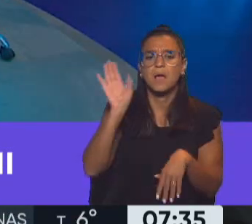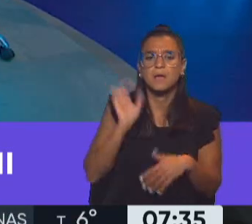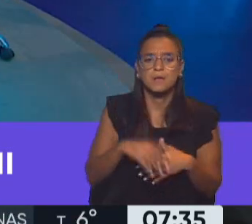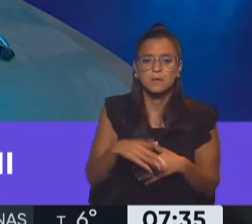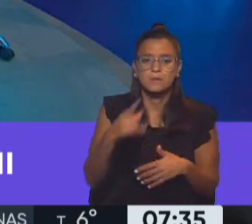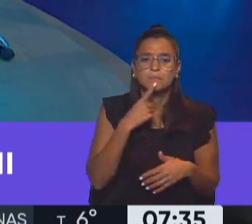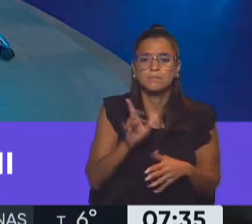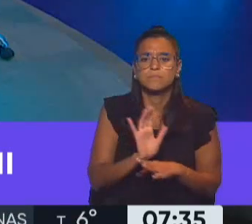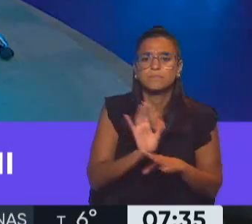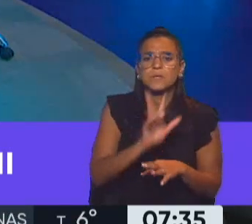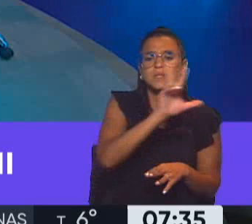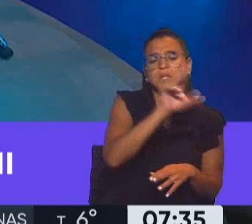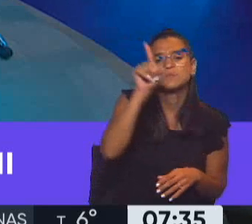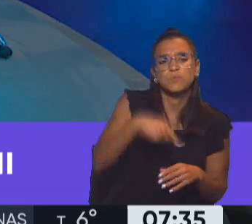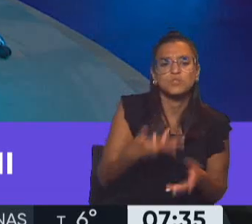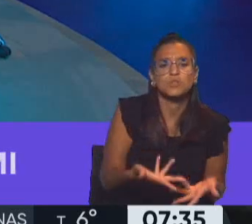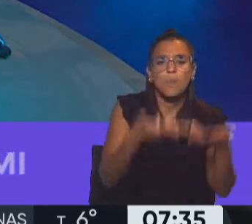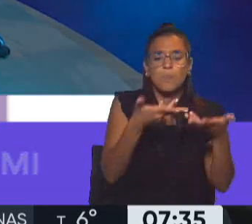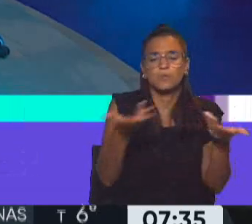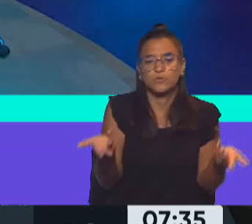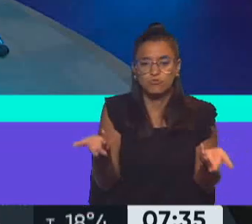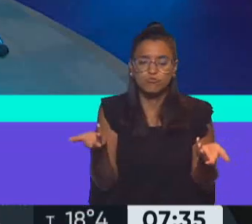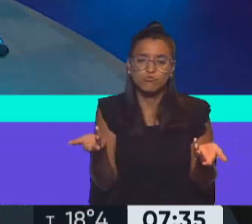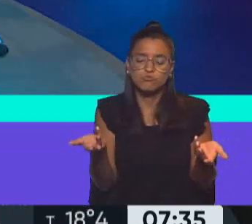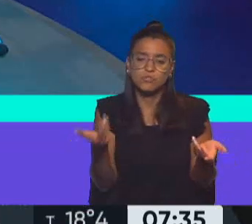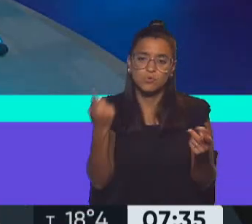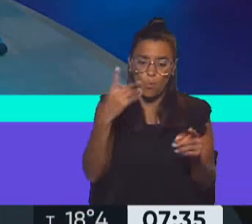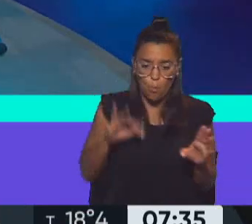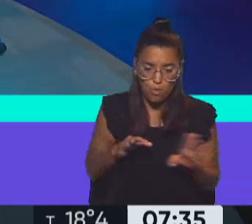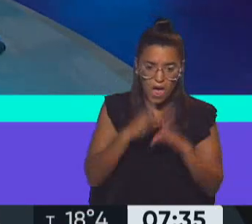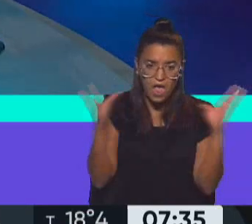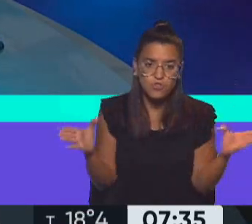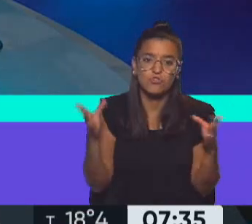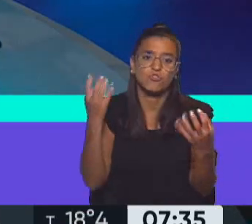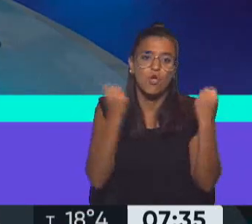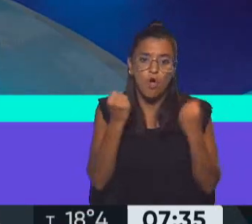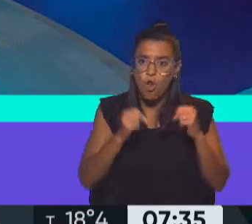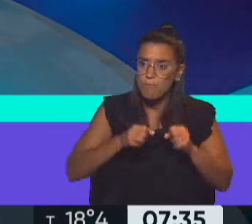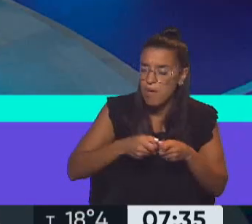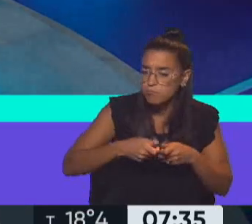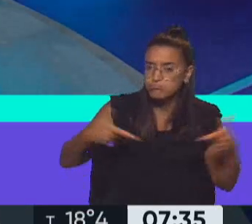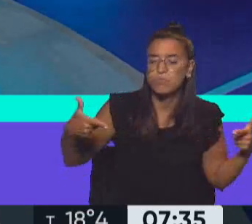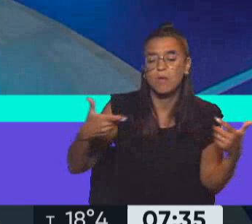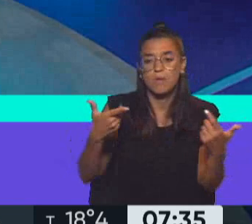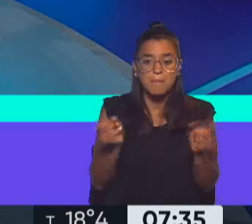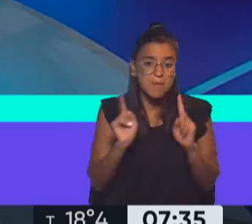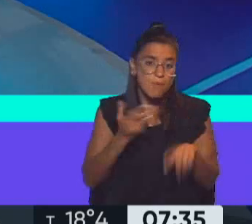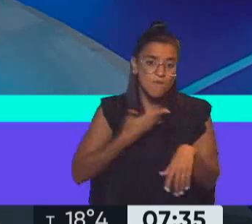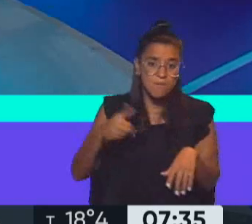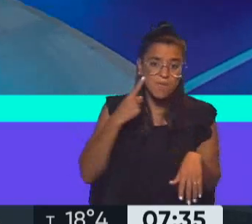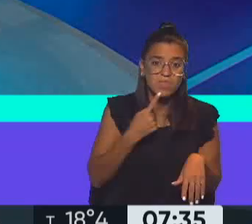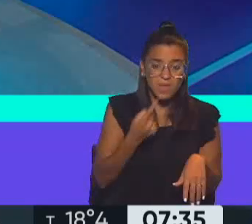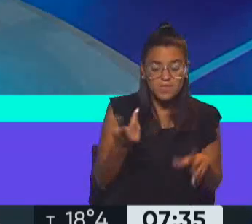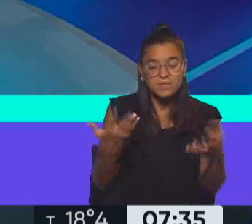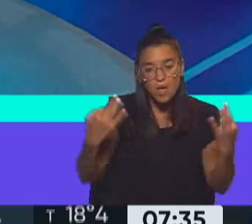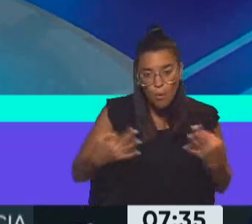arrastre estadístico vas a estar en 3% de crecimiento, con lo cual en un año de expansión económica moderada, como plantea el acuerdo, es de